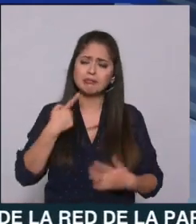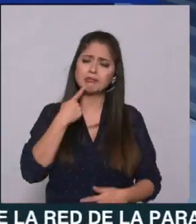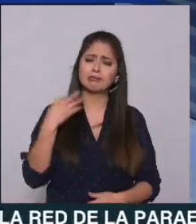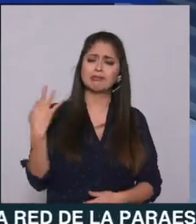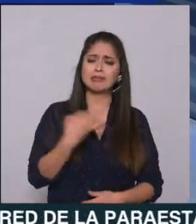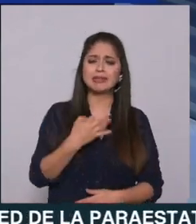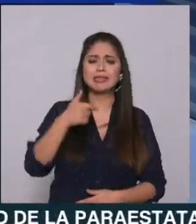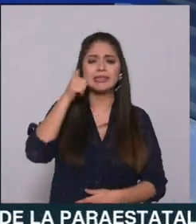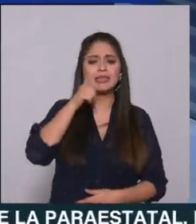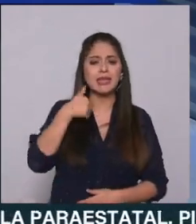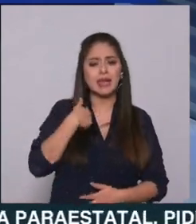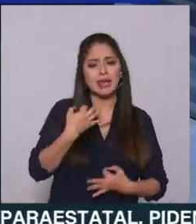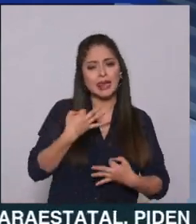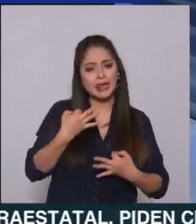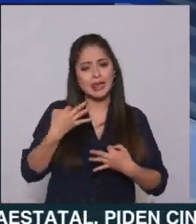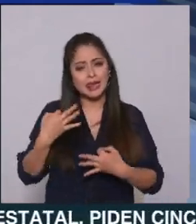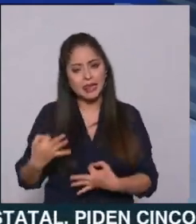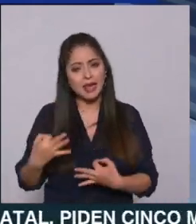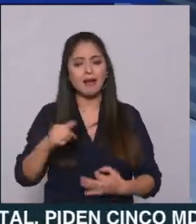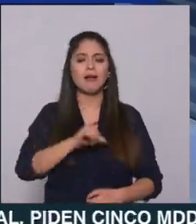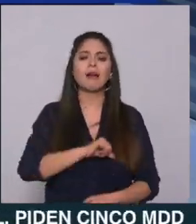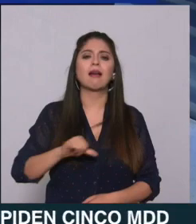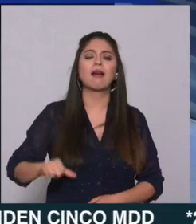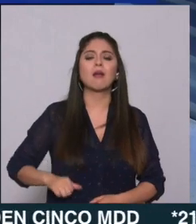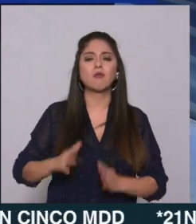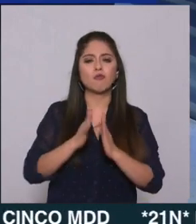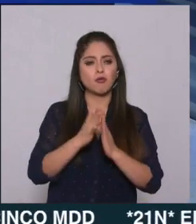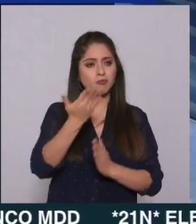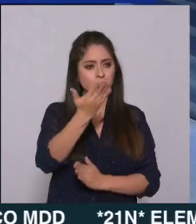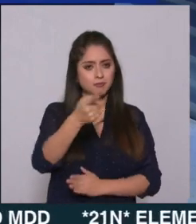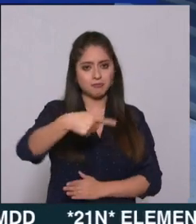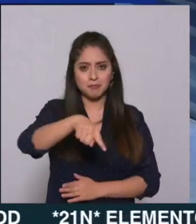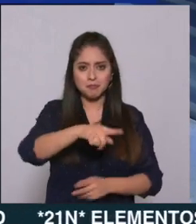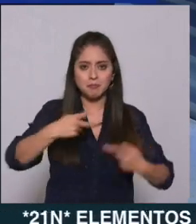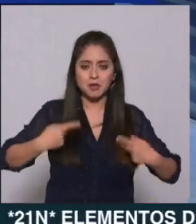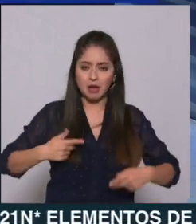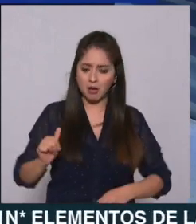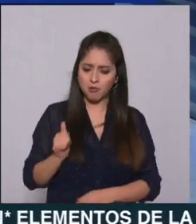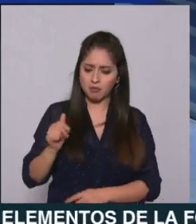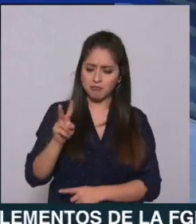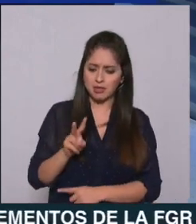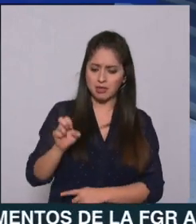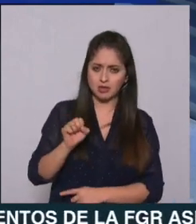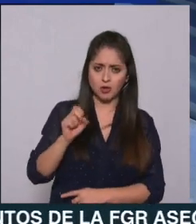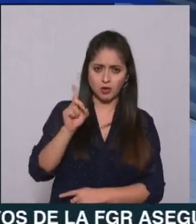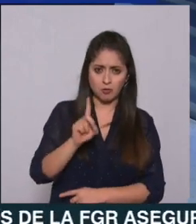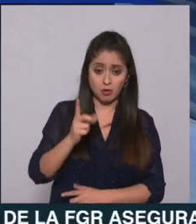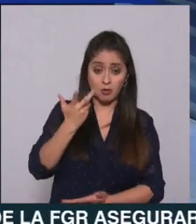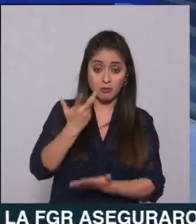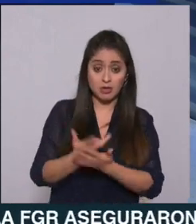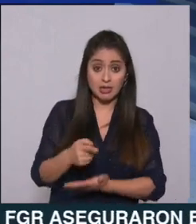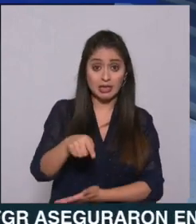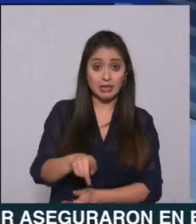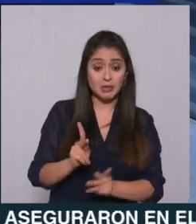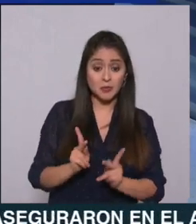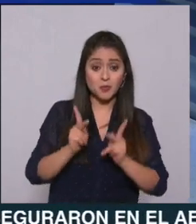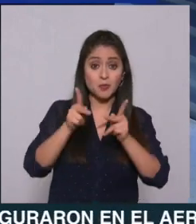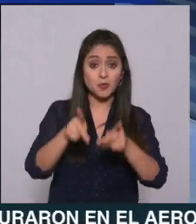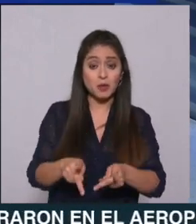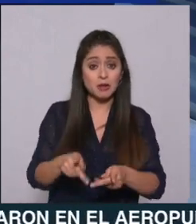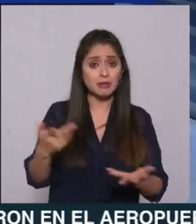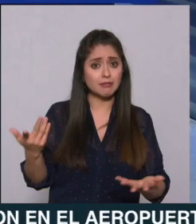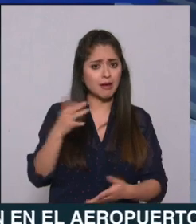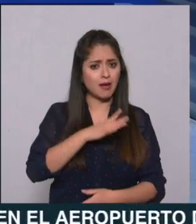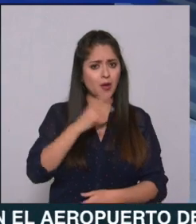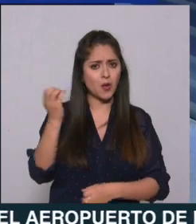mi punto débil, así que no nos queda más, alcalde, que haga la invitación a la gente que aproveche el fin de semana, que además es puente. Y está Entonces, cerquitita. tienen ahí